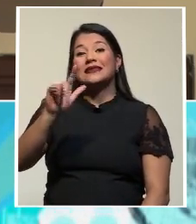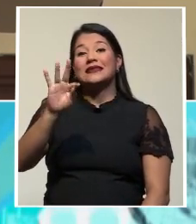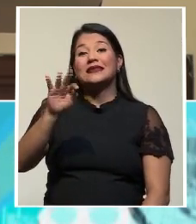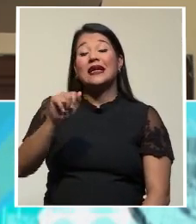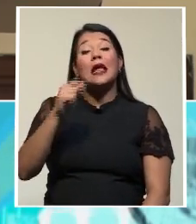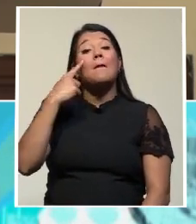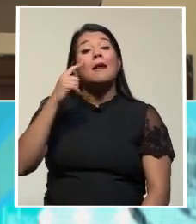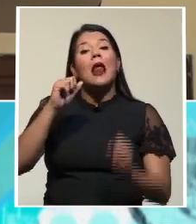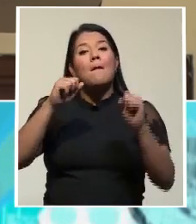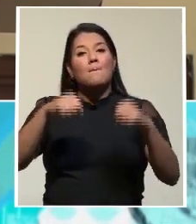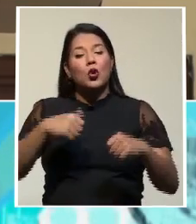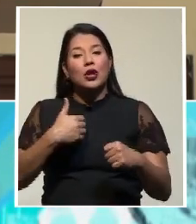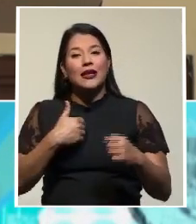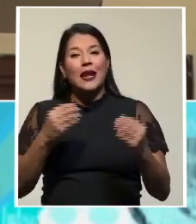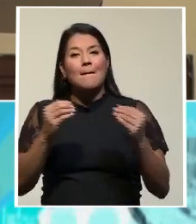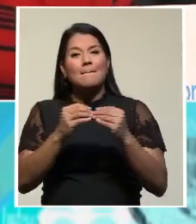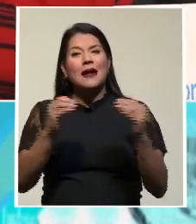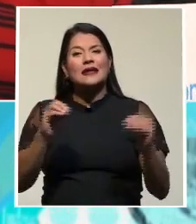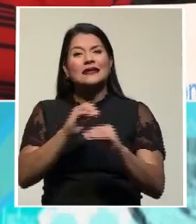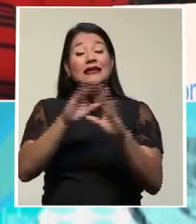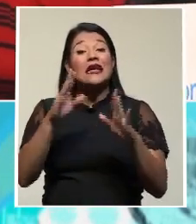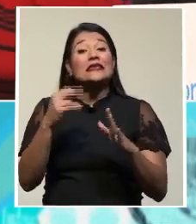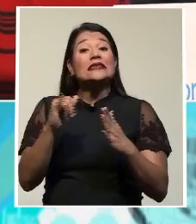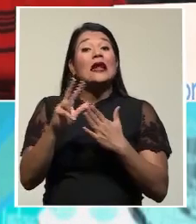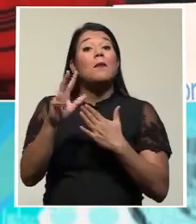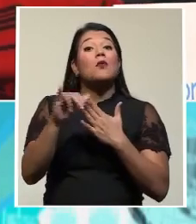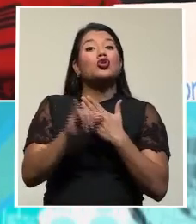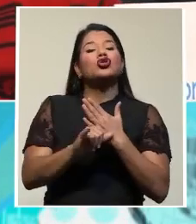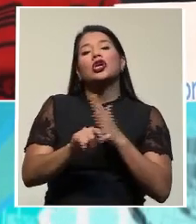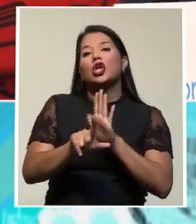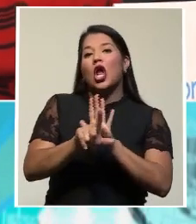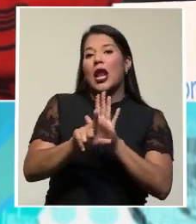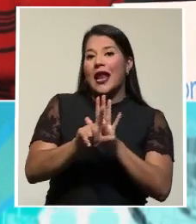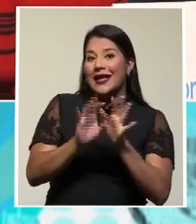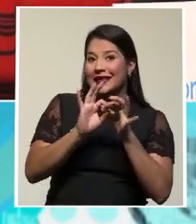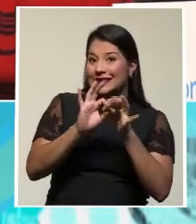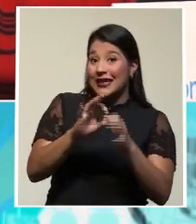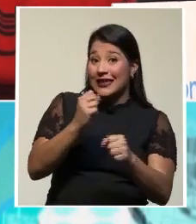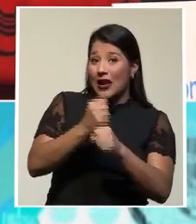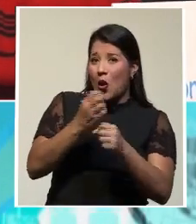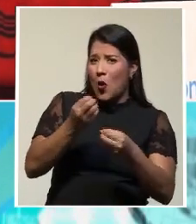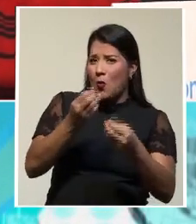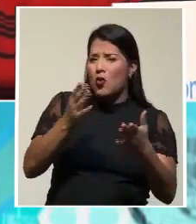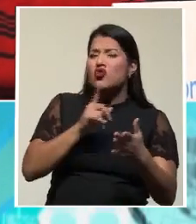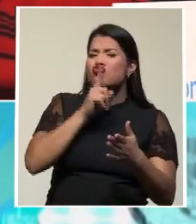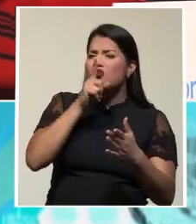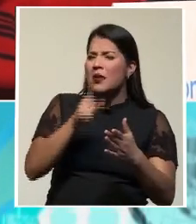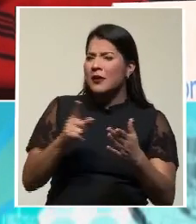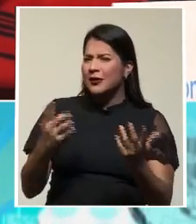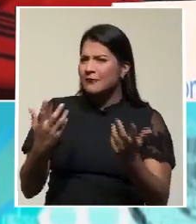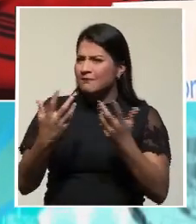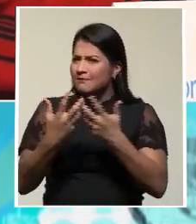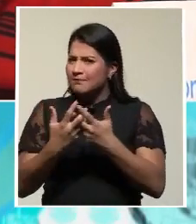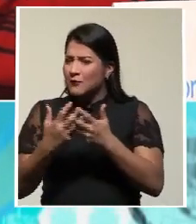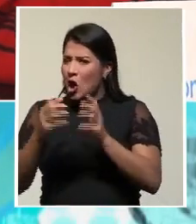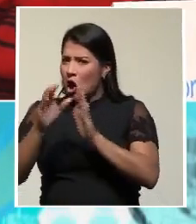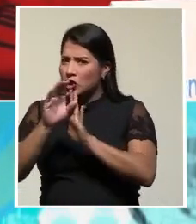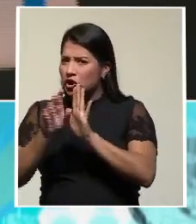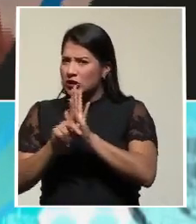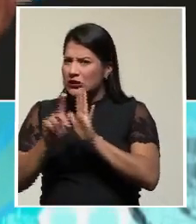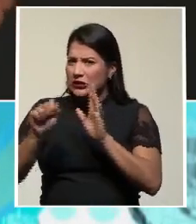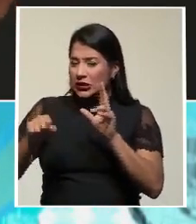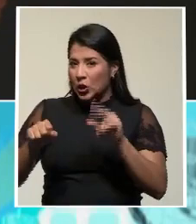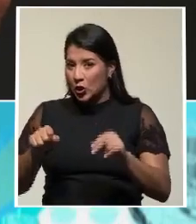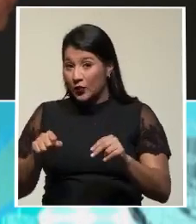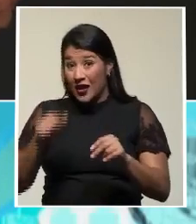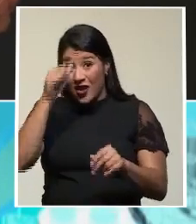constitucionalidad del proyecto de ley marco de empleo público. Recordemos que ha sido un proyecto bastante polémico.